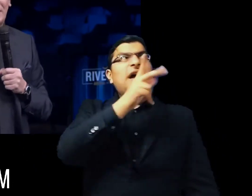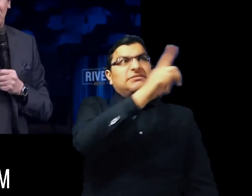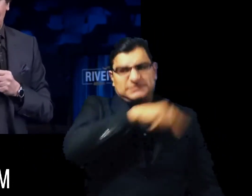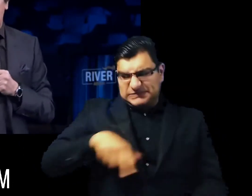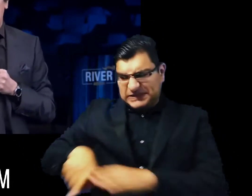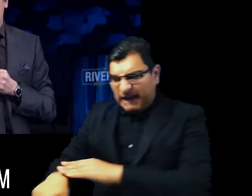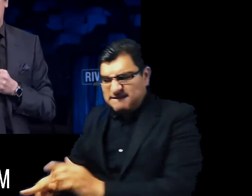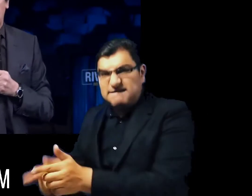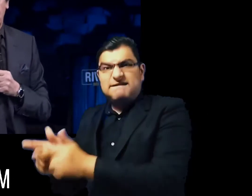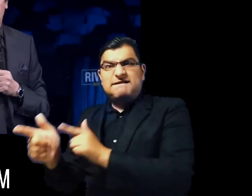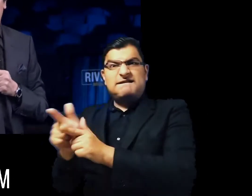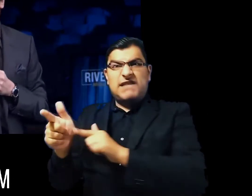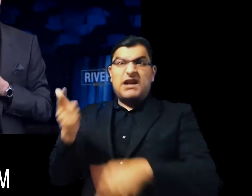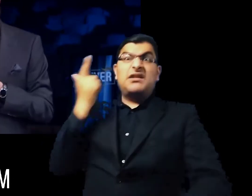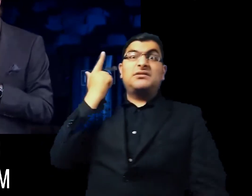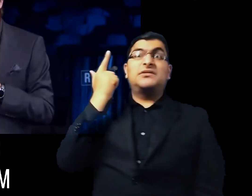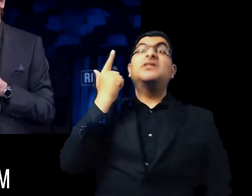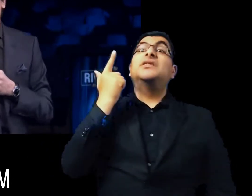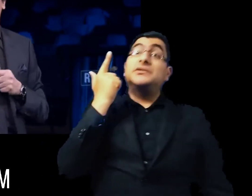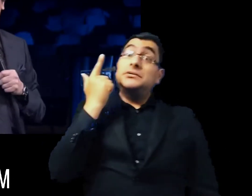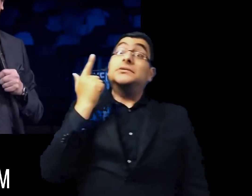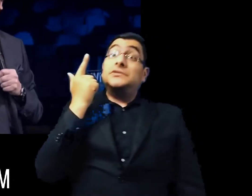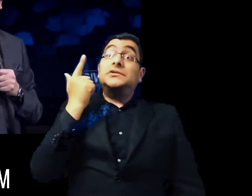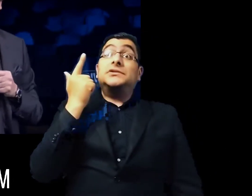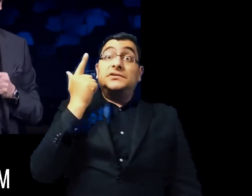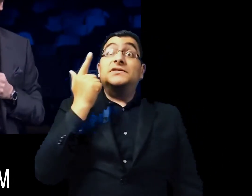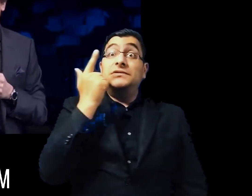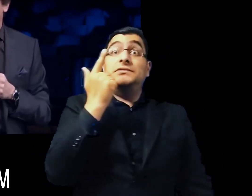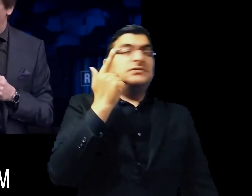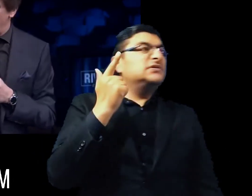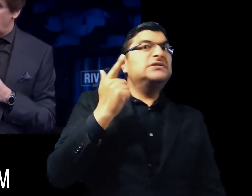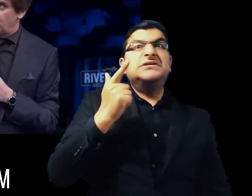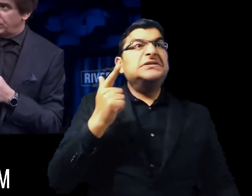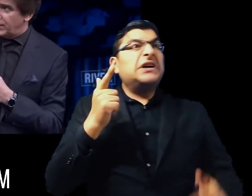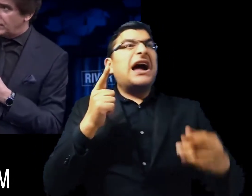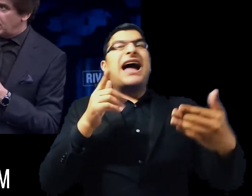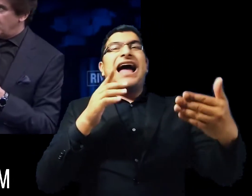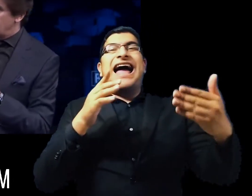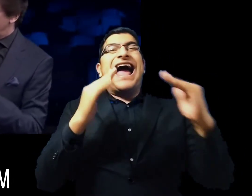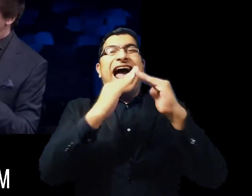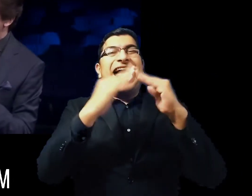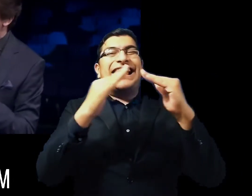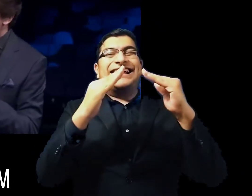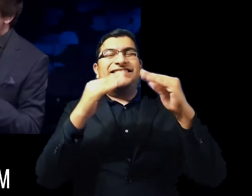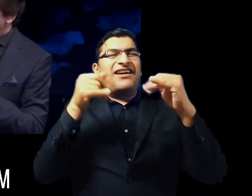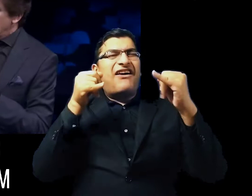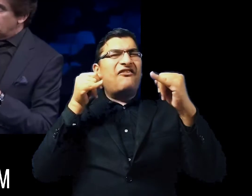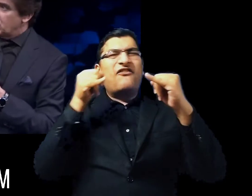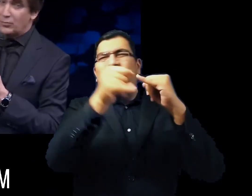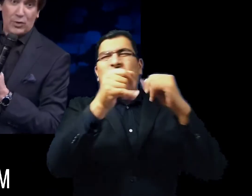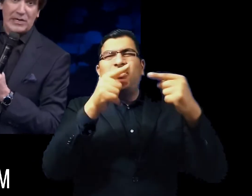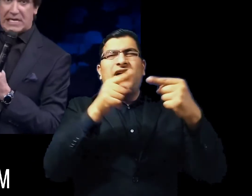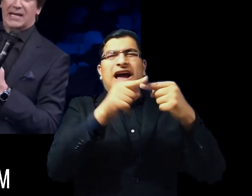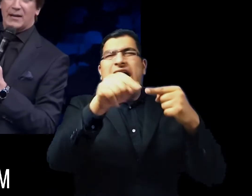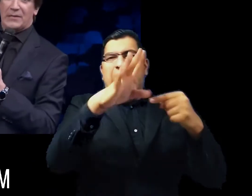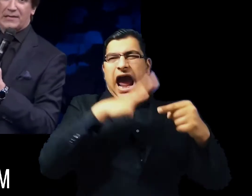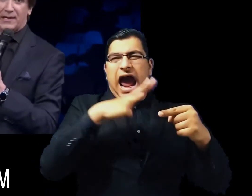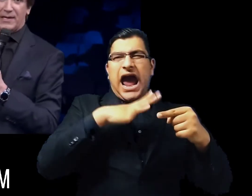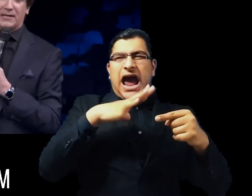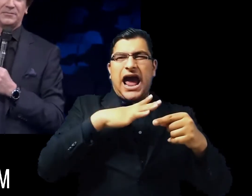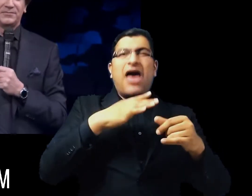cargó un par de balas y se dirigió al galpón, el fondo, el donde él tenía su